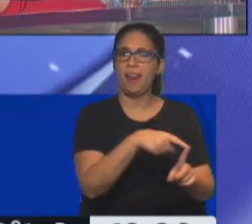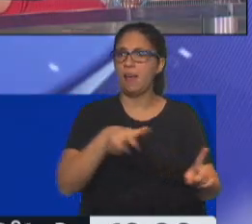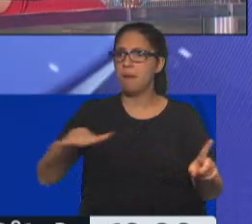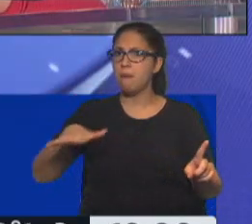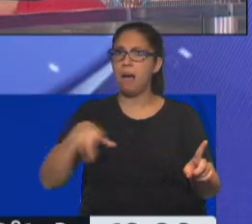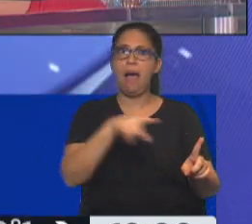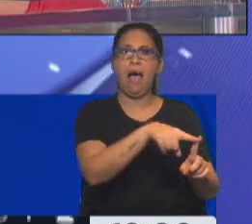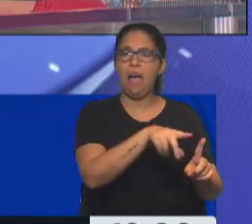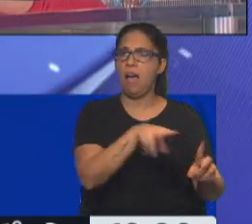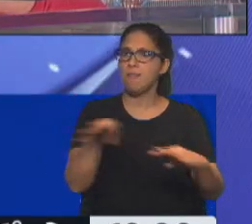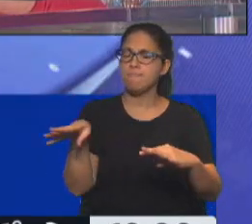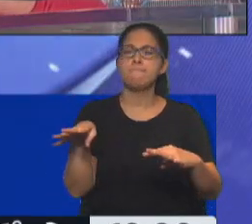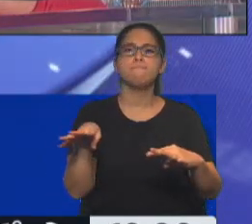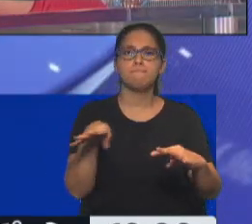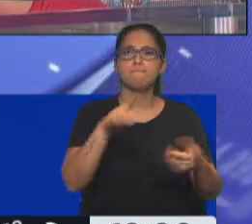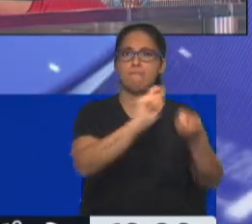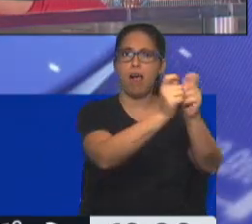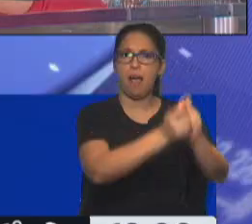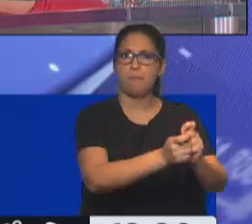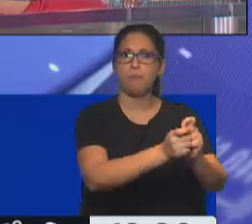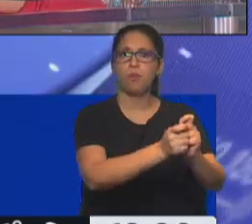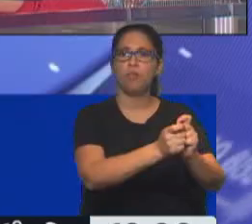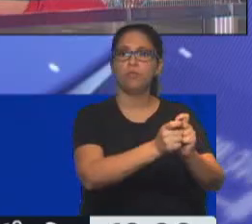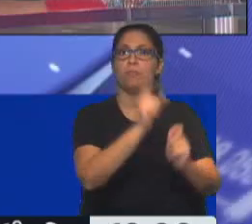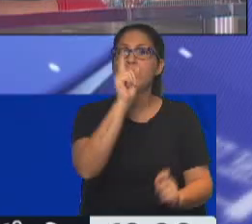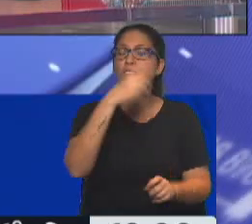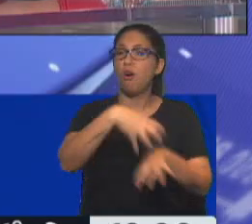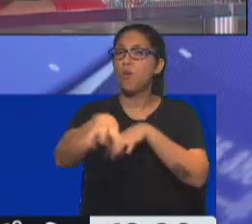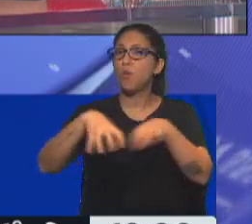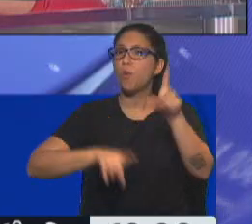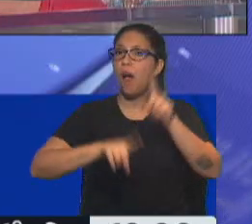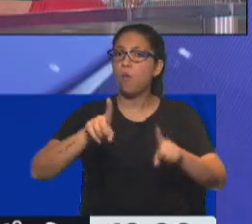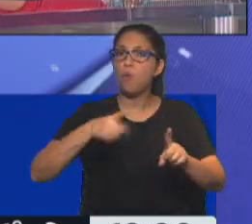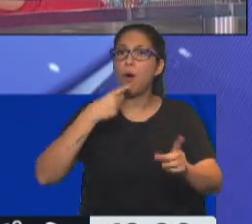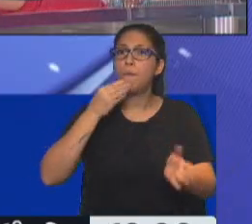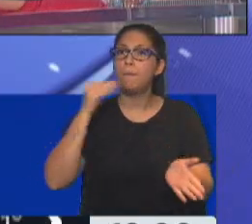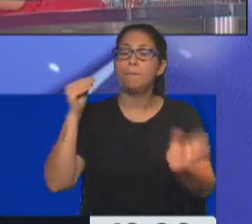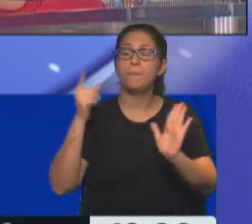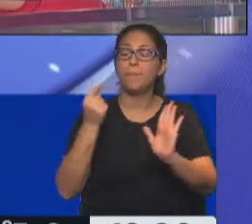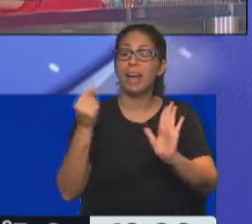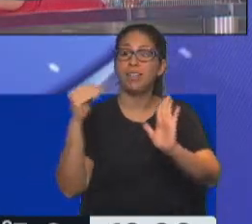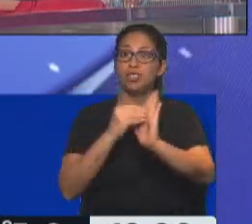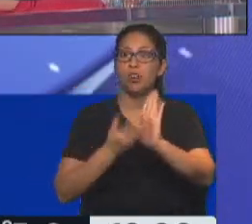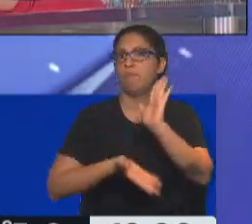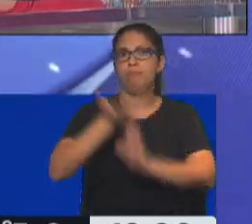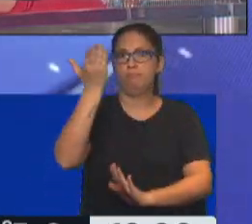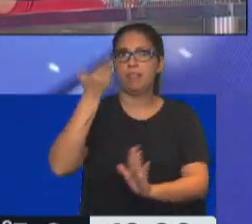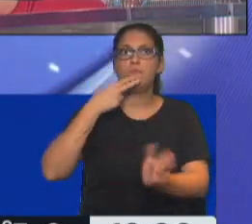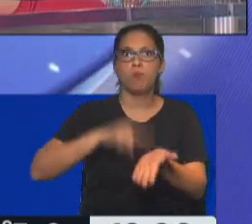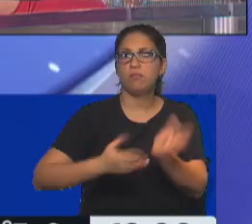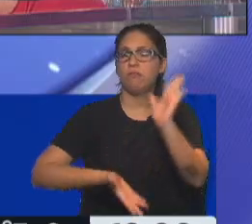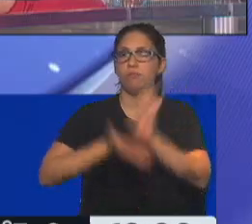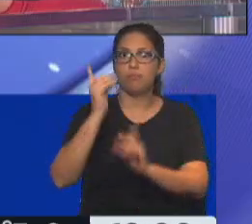pero seguía, digamos, con aumentos en varios rubros, y por eso continuaron las protestas. Protestas que, como vos